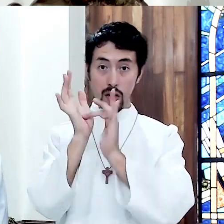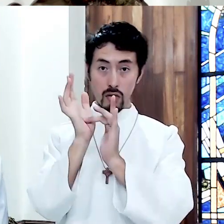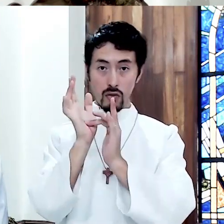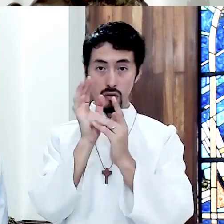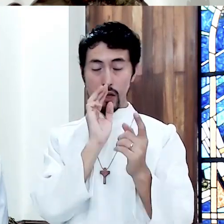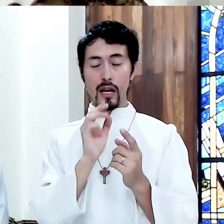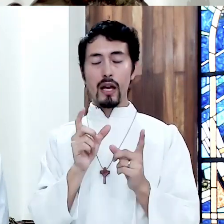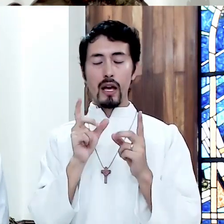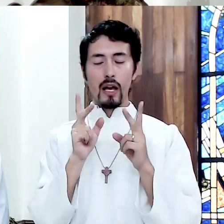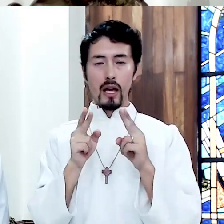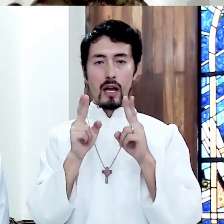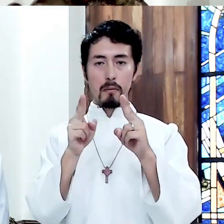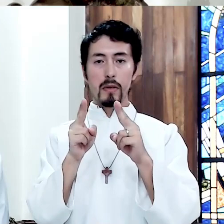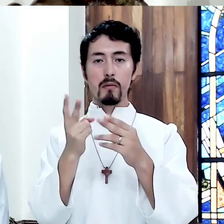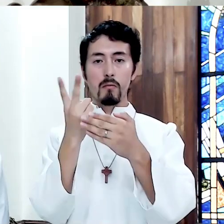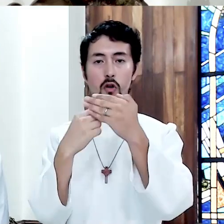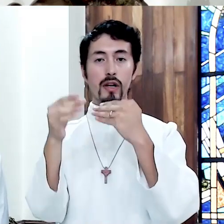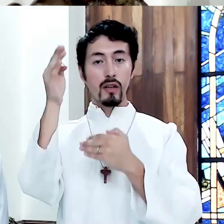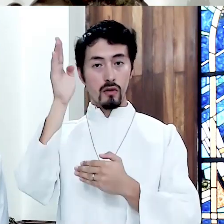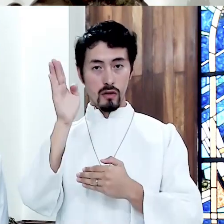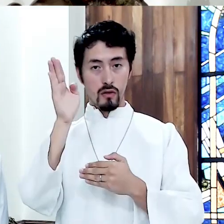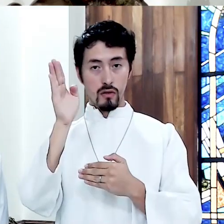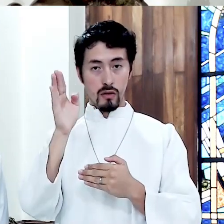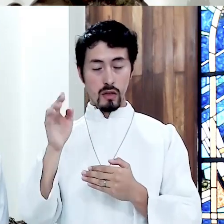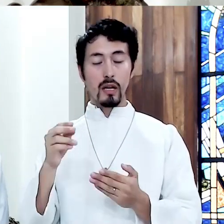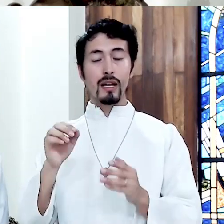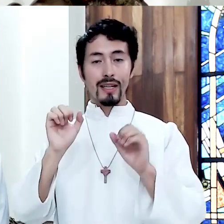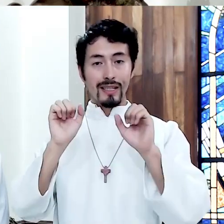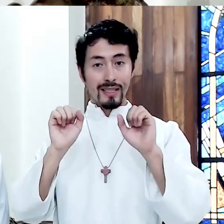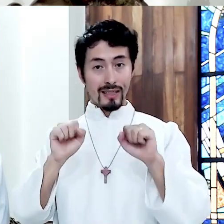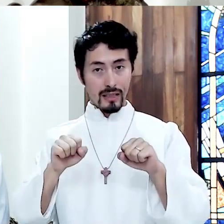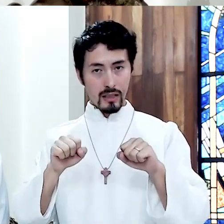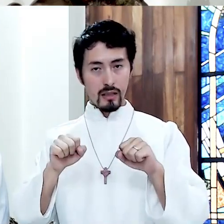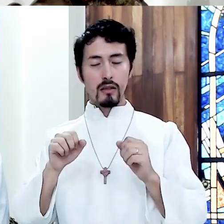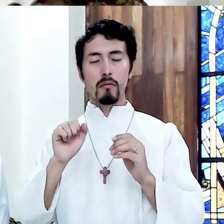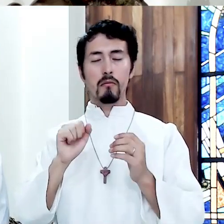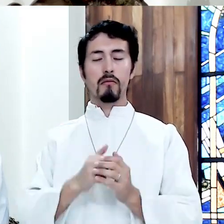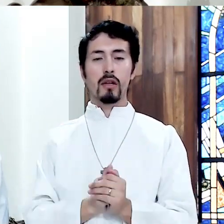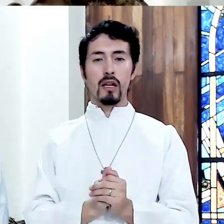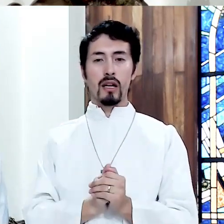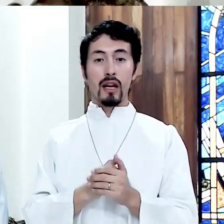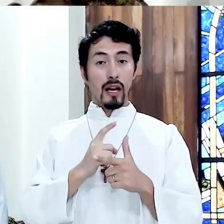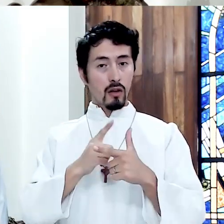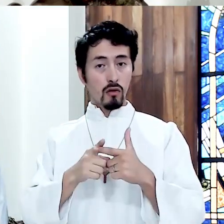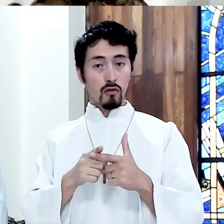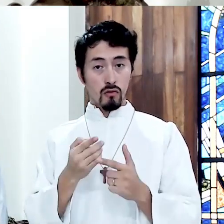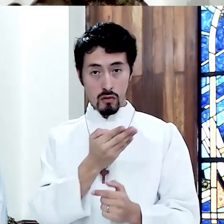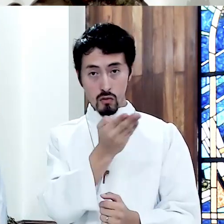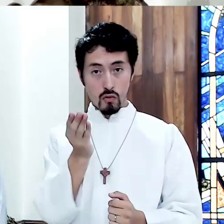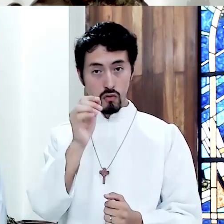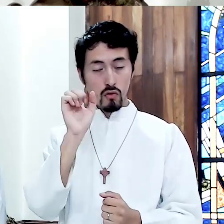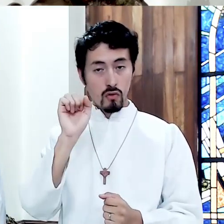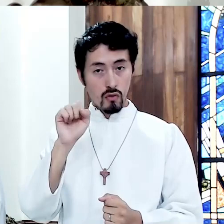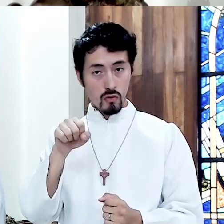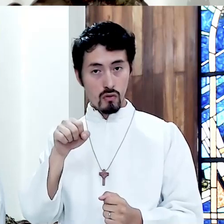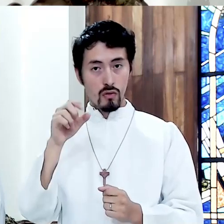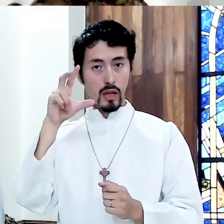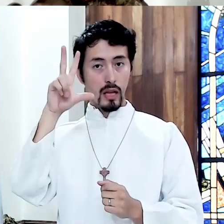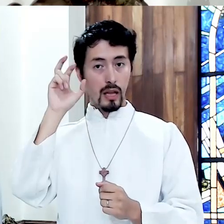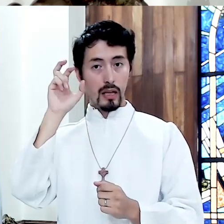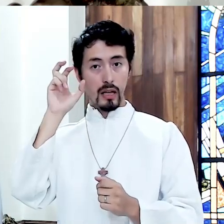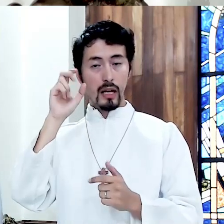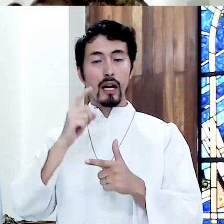creemos, veremos cosas maravillosas, extraordinarias. Es que miren, esa también es una experiencia